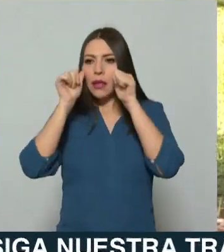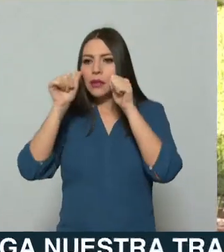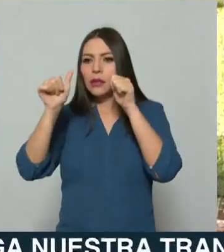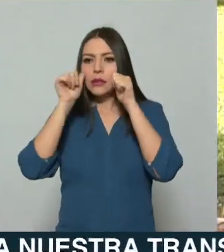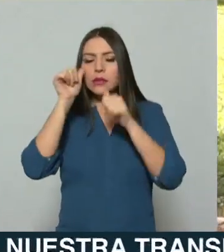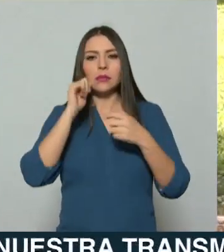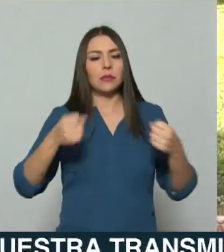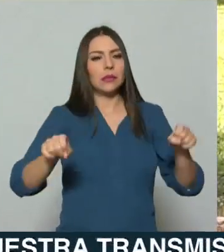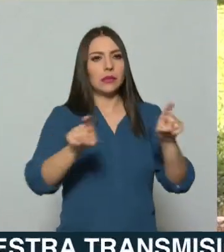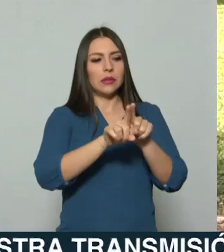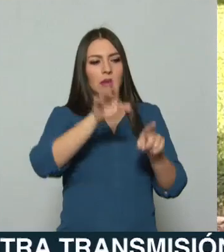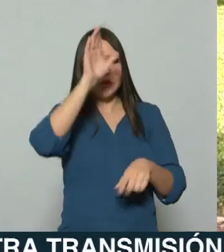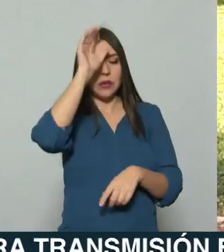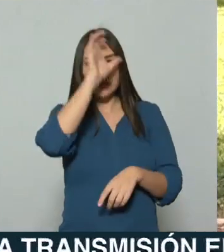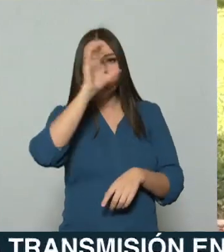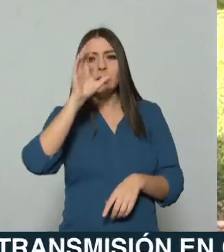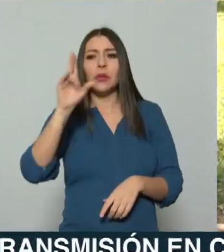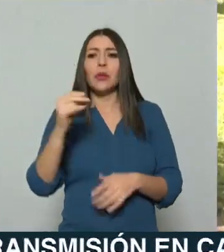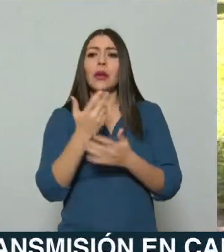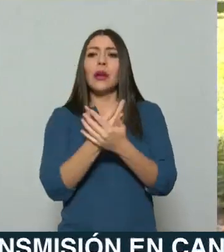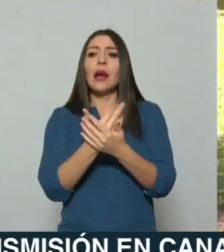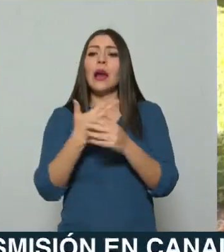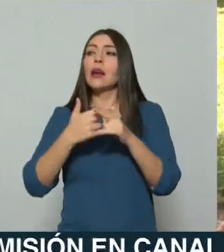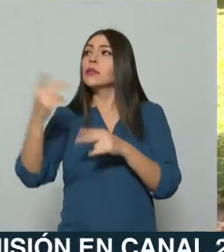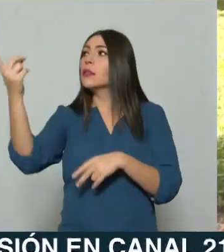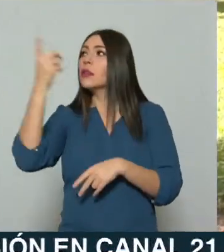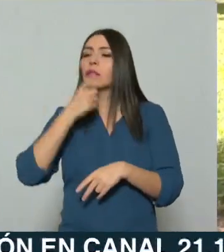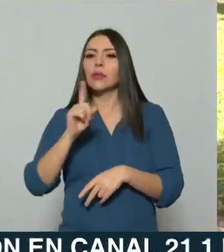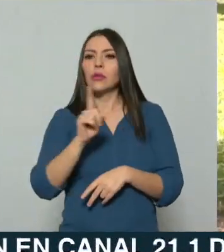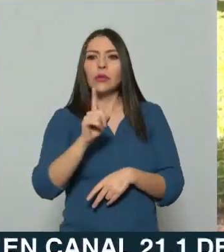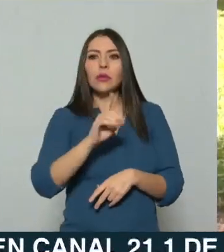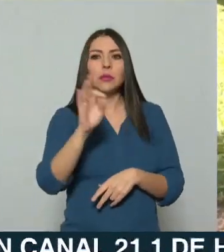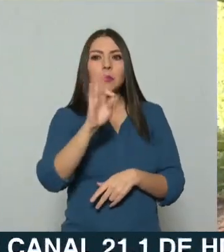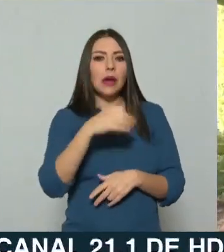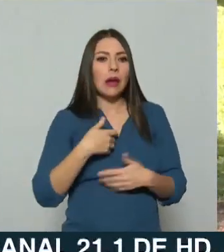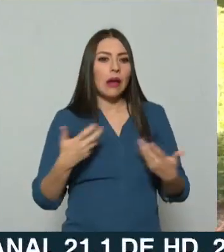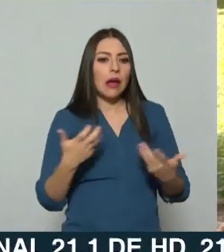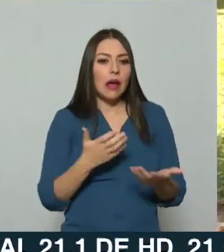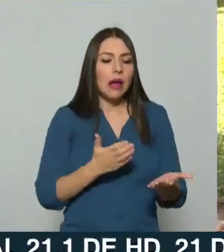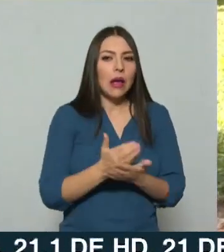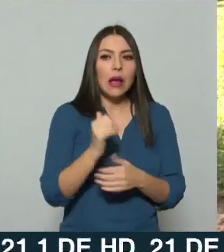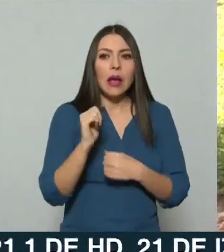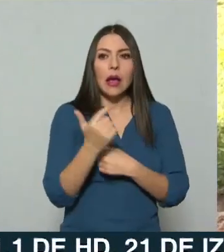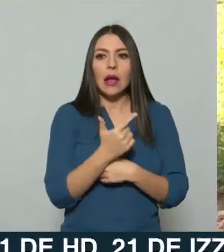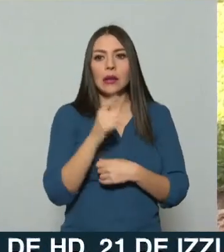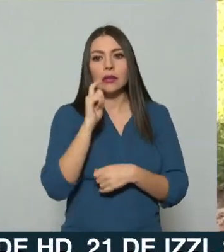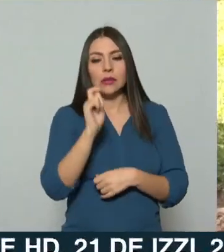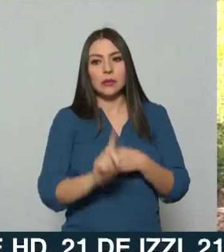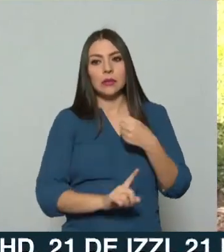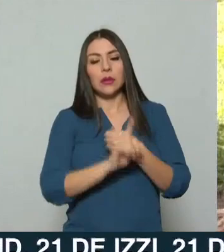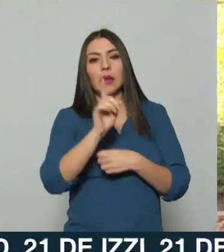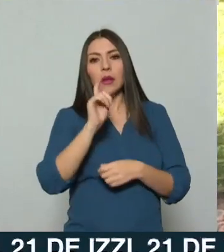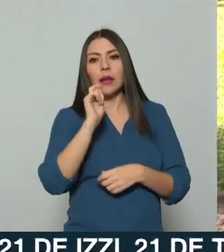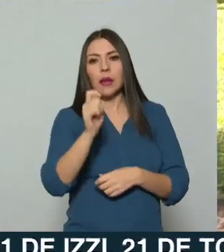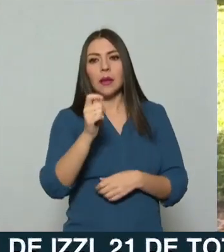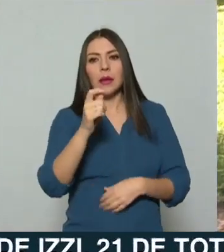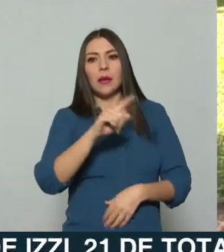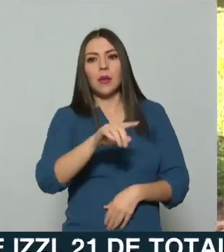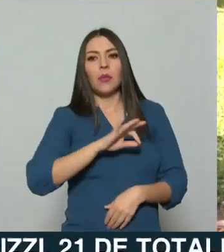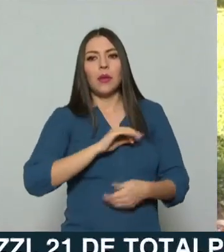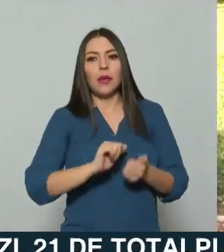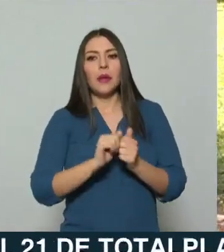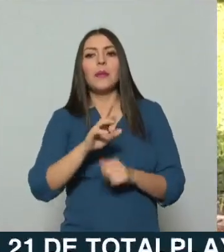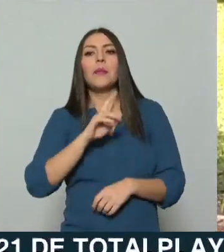no esperar que alguien nos lo diga y que saber que alguna intervención va a ser de impacto para poder